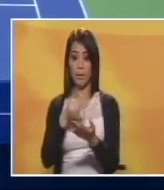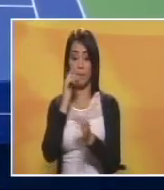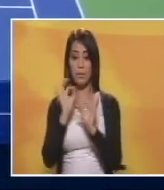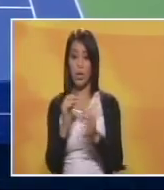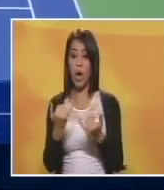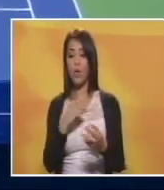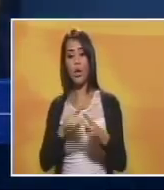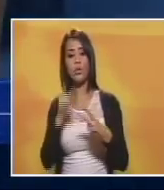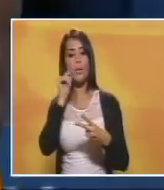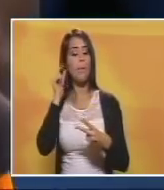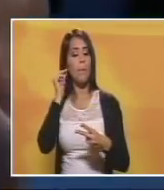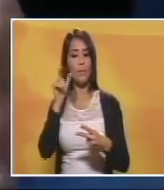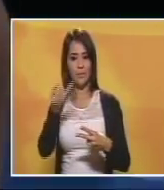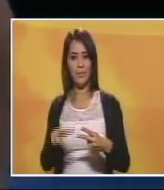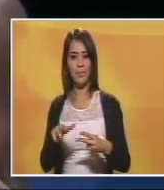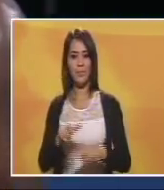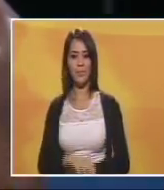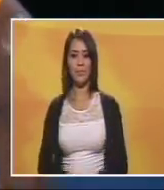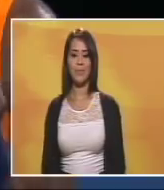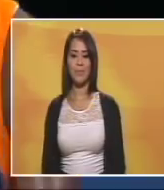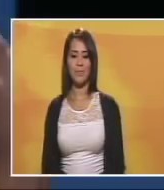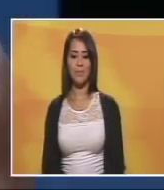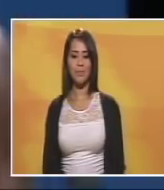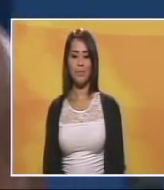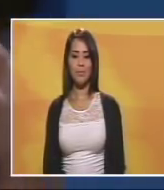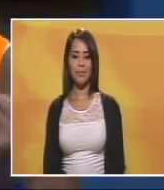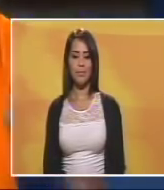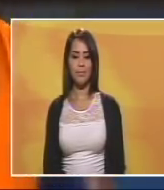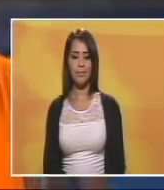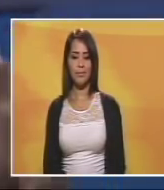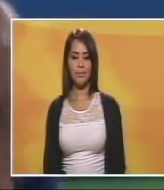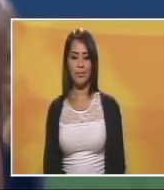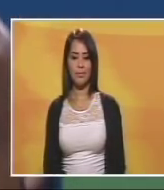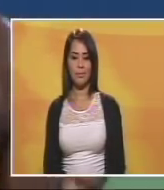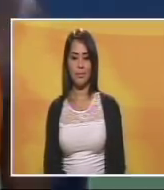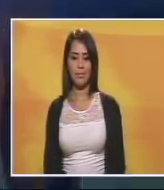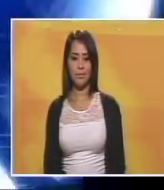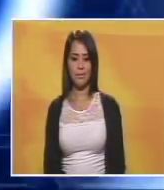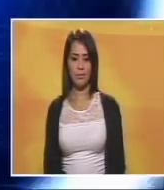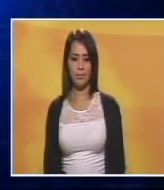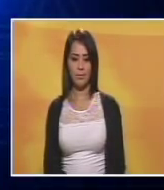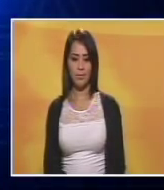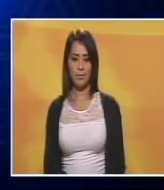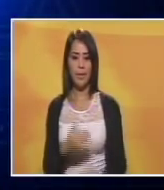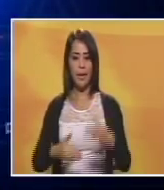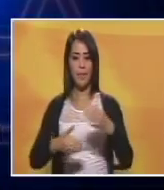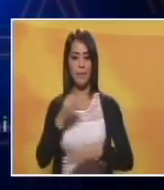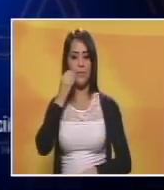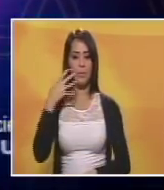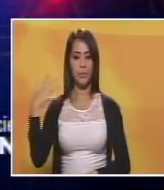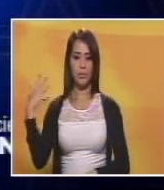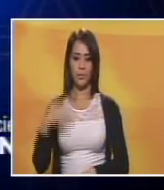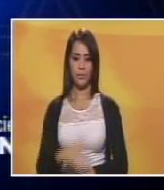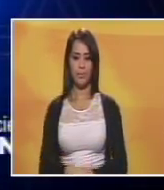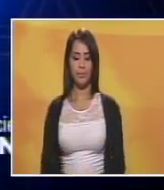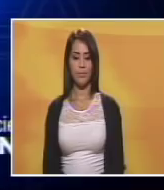En las damas, la campeona defensora Sloane Stephens no tuvo mayores contratiempos al superar a la belga Elise Mertens en sets corridos